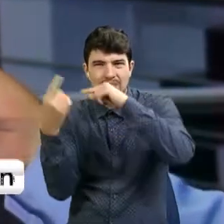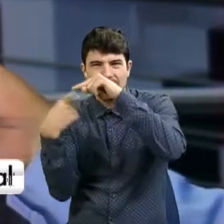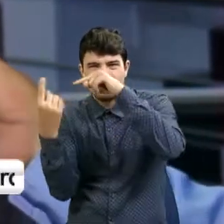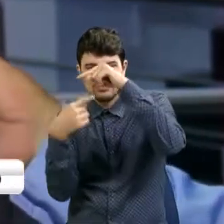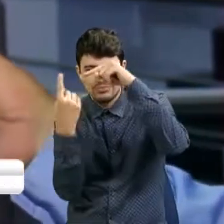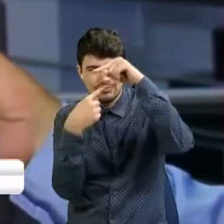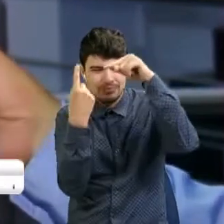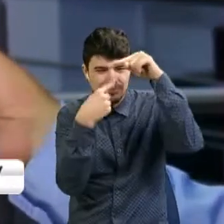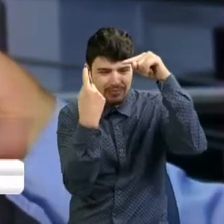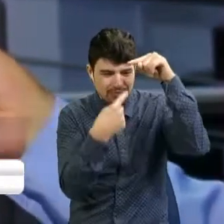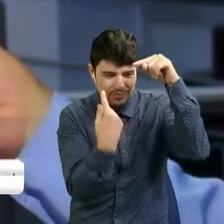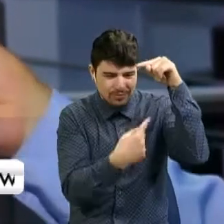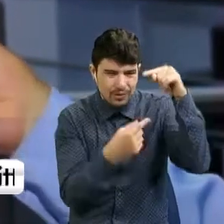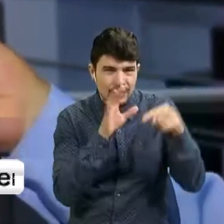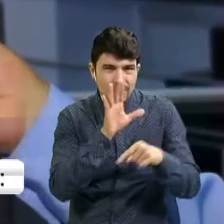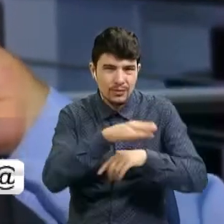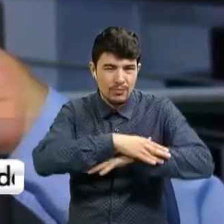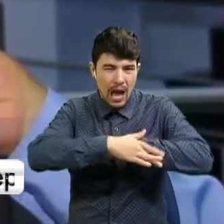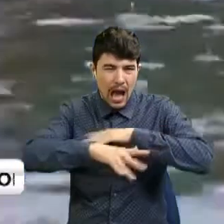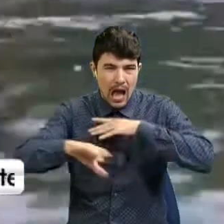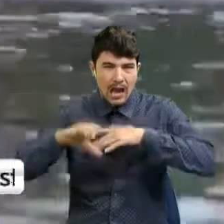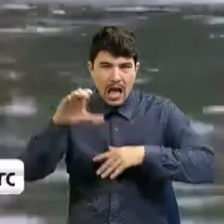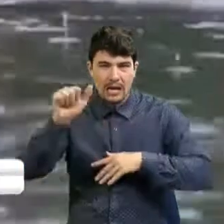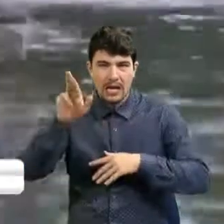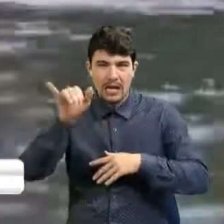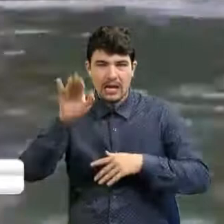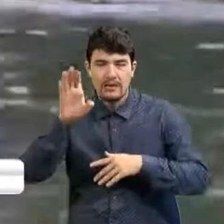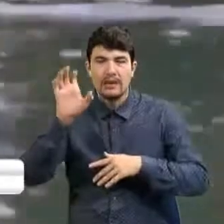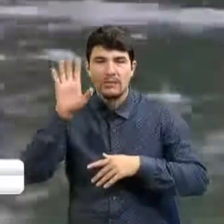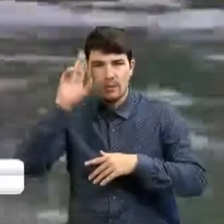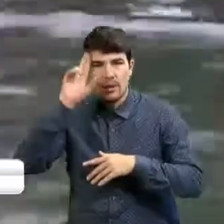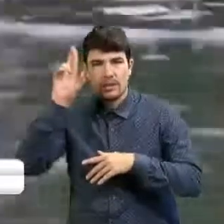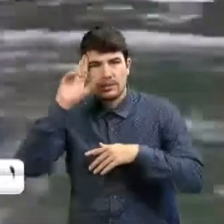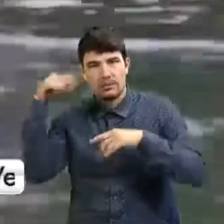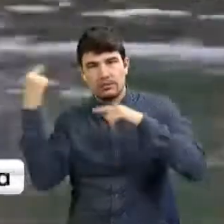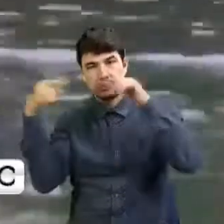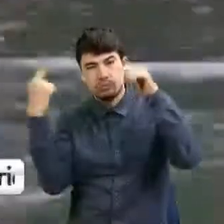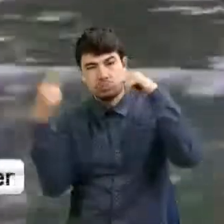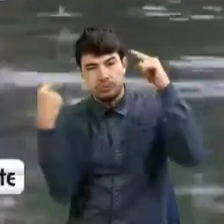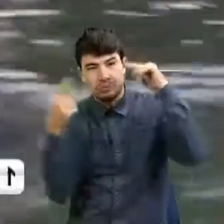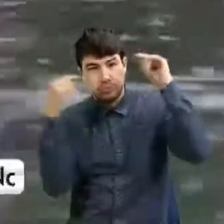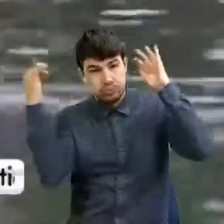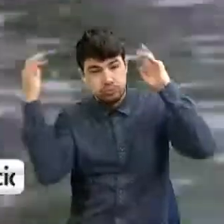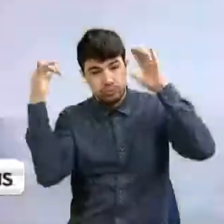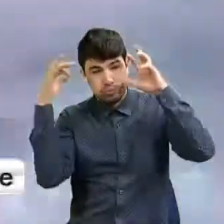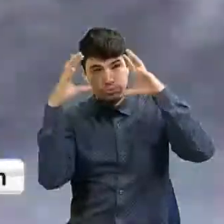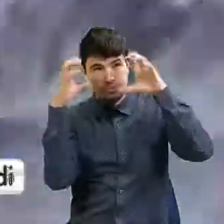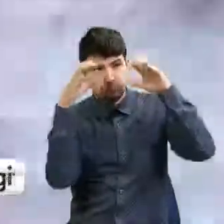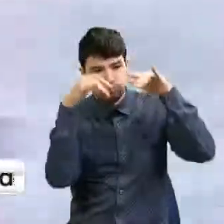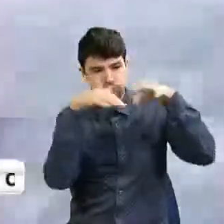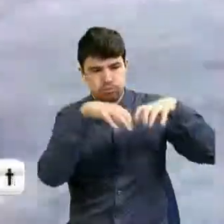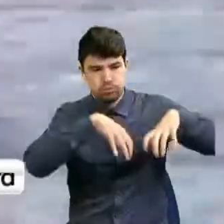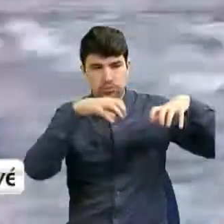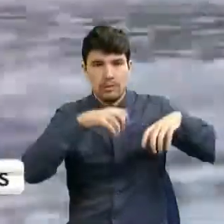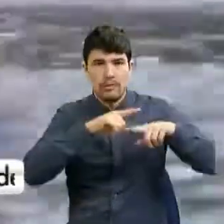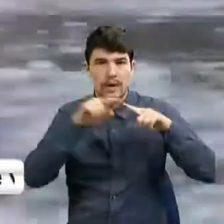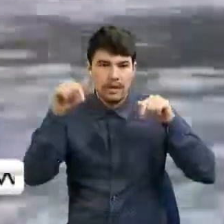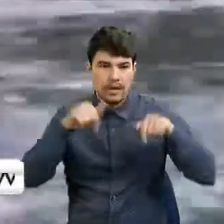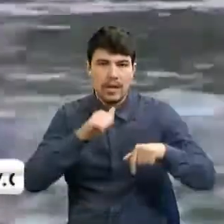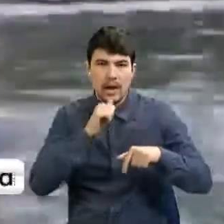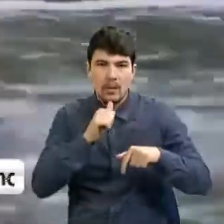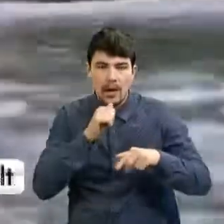venido presentando en el Mar Caribe. Son un coletazo de esos huracanes. A raíz de estas lluvias, pues no se ha incrementado el nivel del río